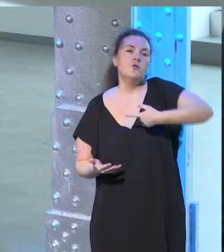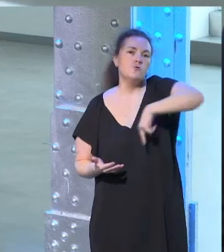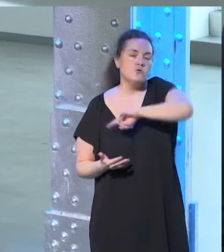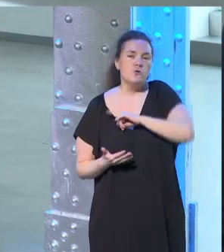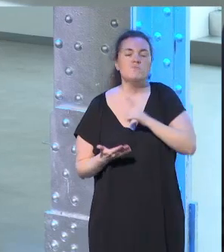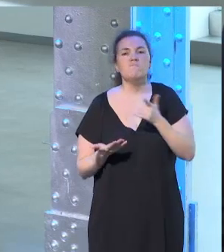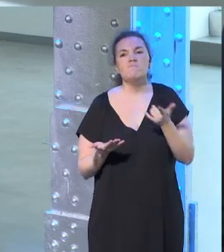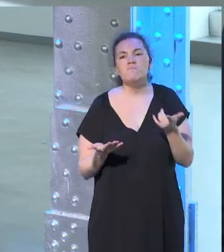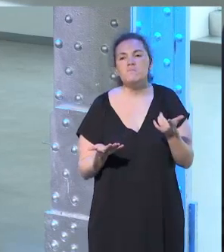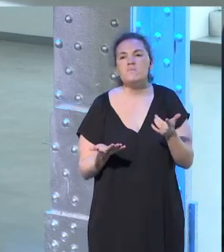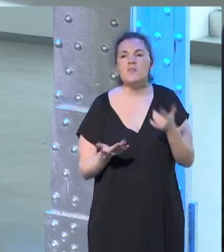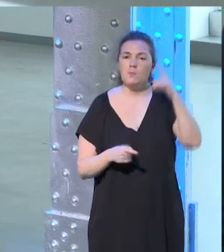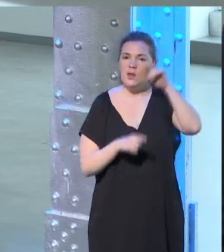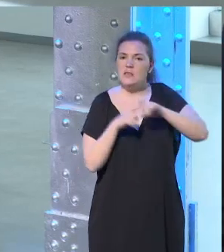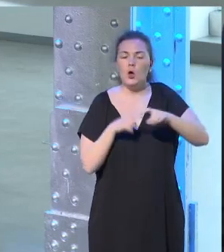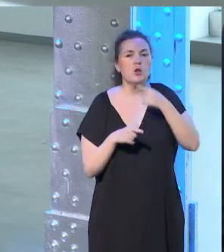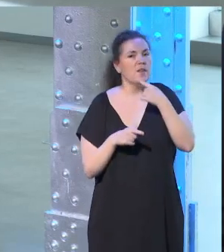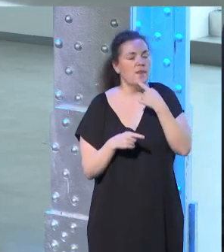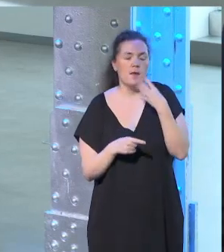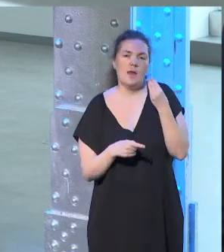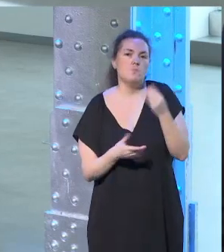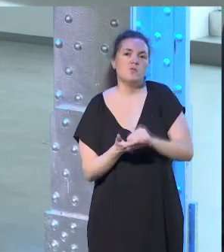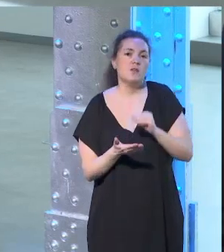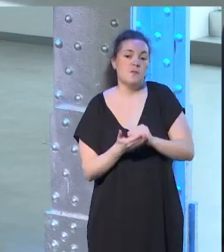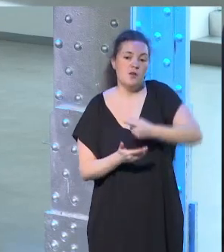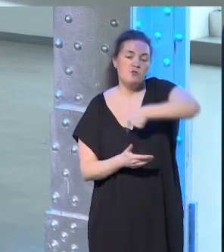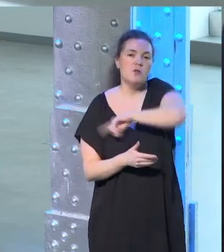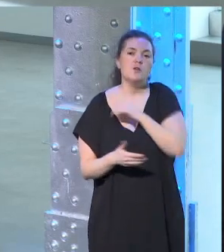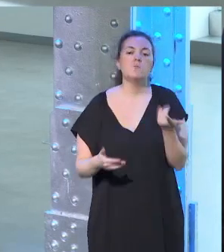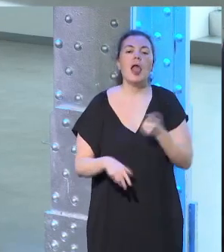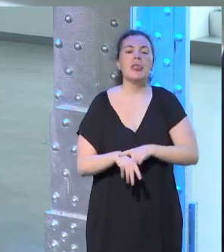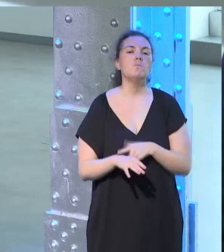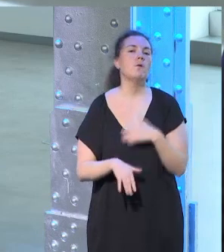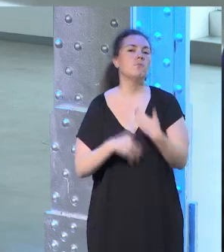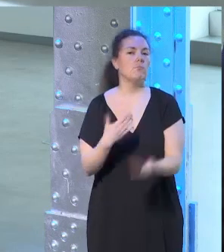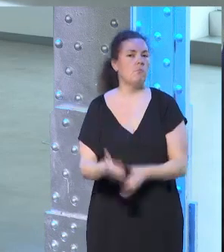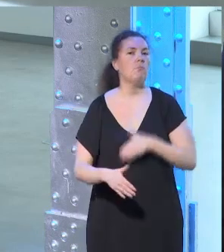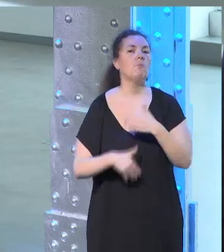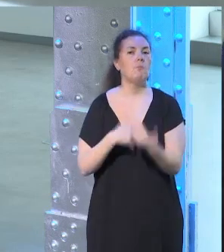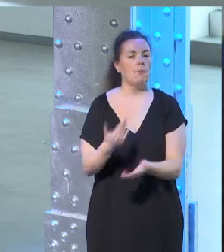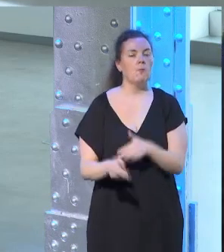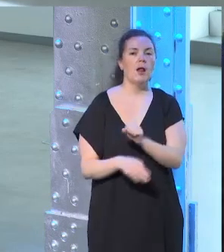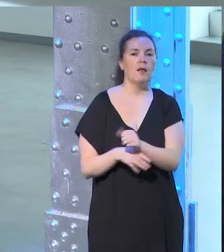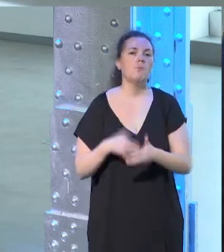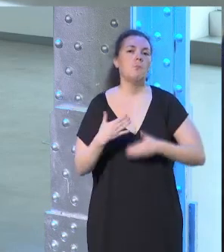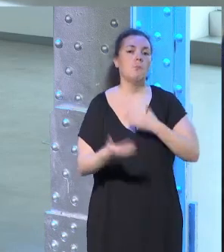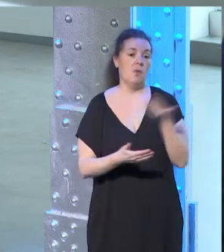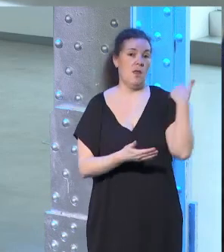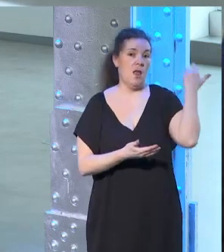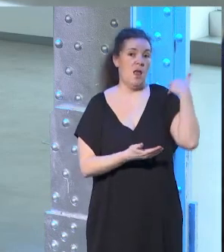en la jerga de los psicólogos, mucho tiempo. Hemos dejado pasar el tiempo. Esto se sabía ya en la cumbre del